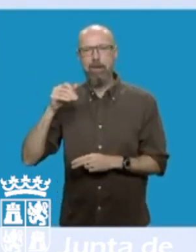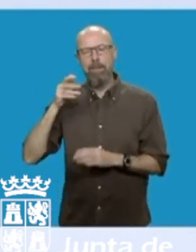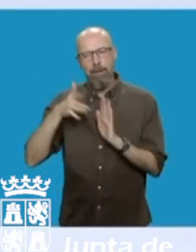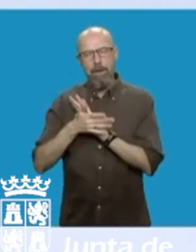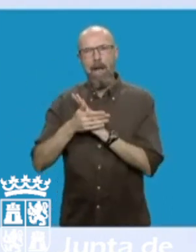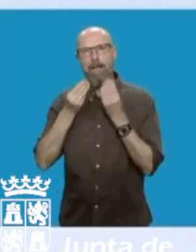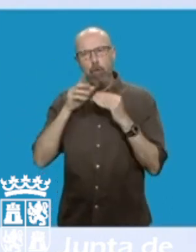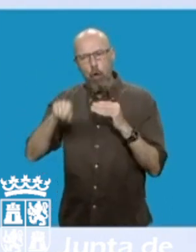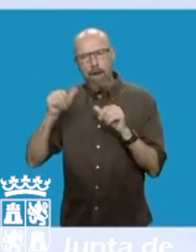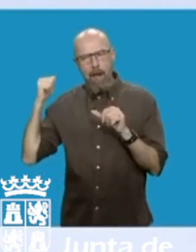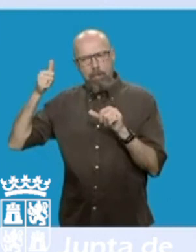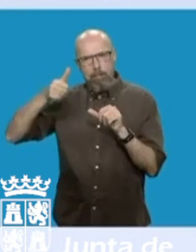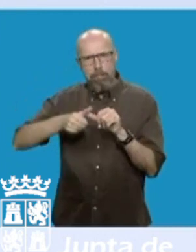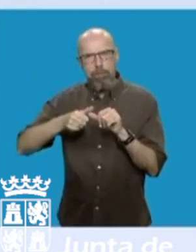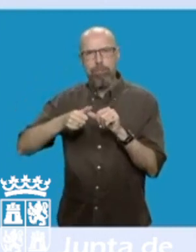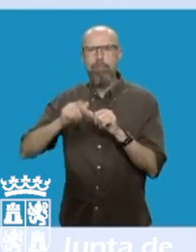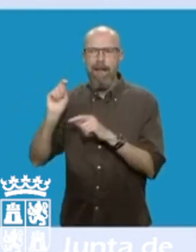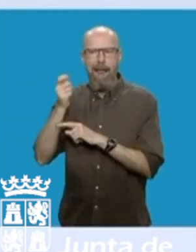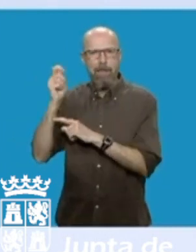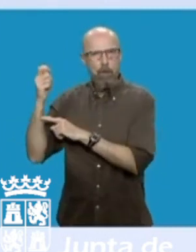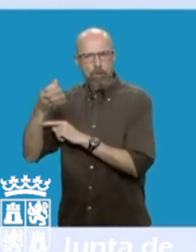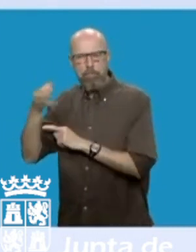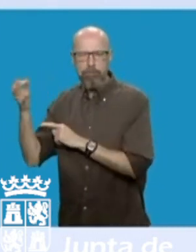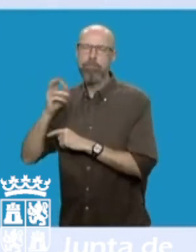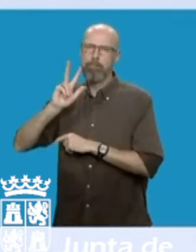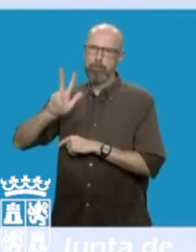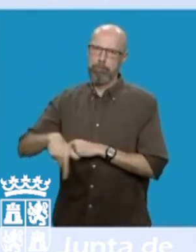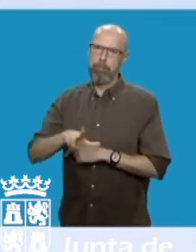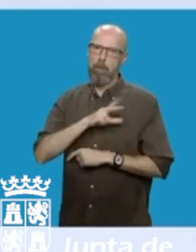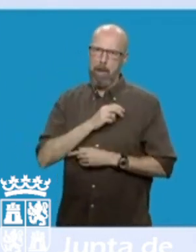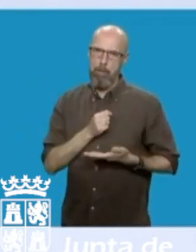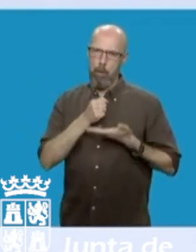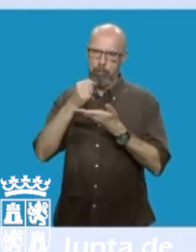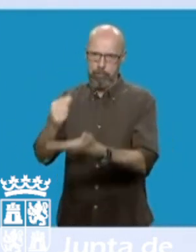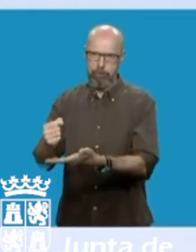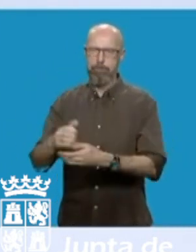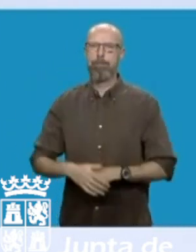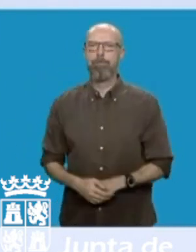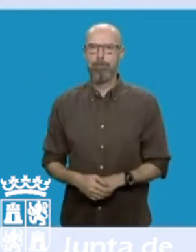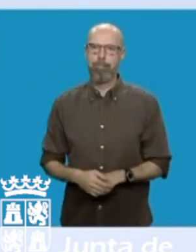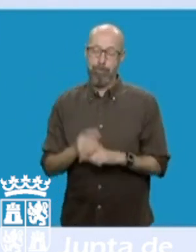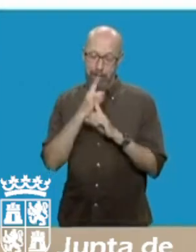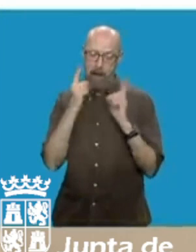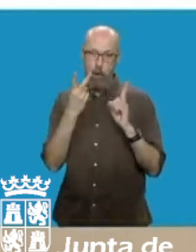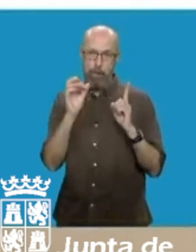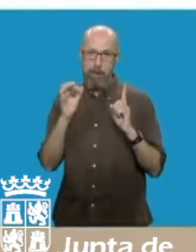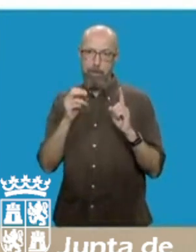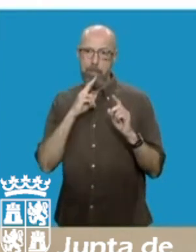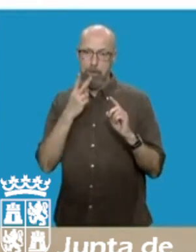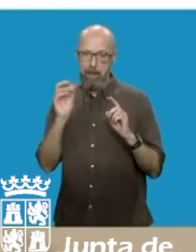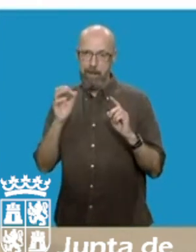y dilatada carrera. El jurado de estos premios Podium del Deporte de Castilla y León le otorga en esta edición 2020 una mención